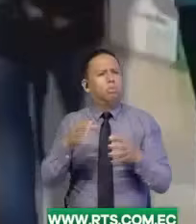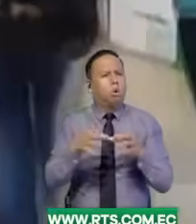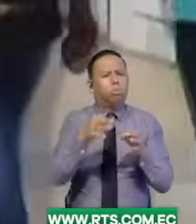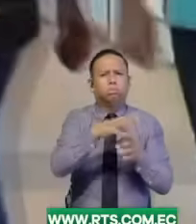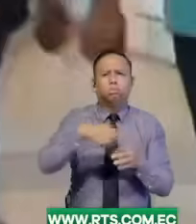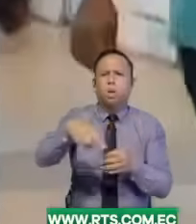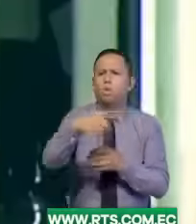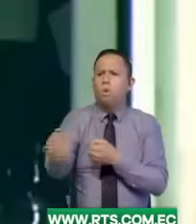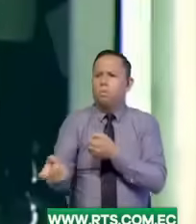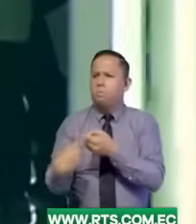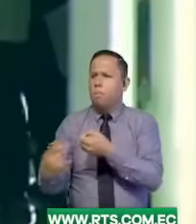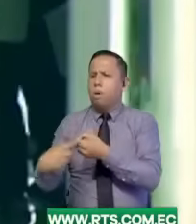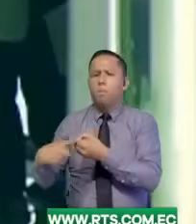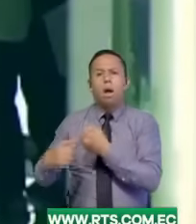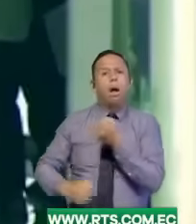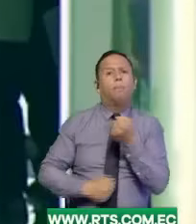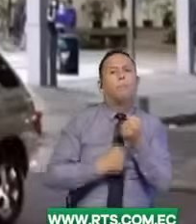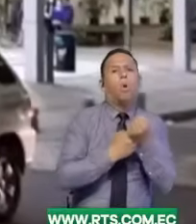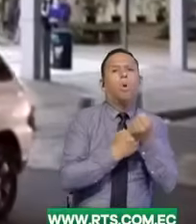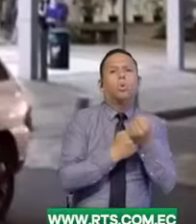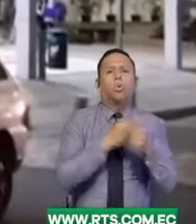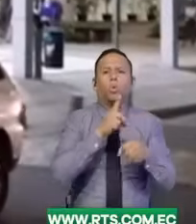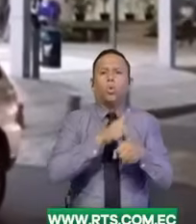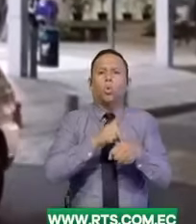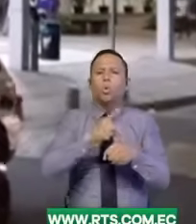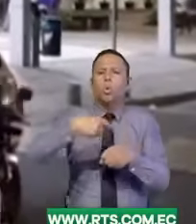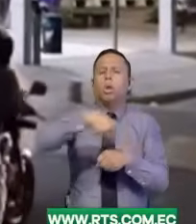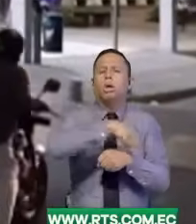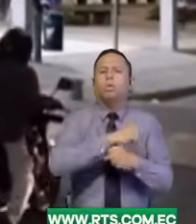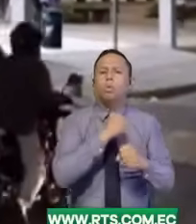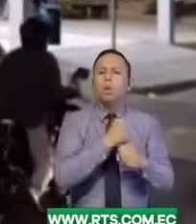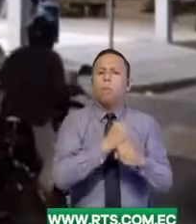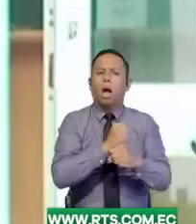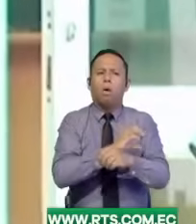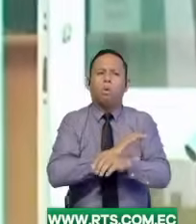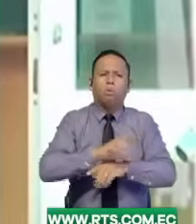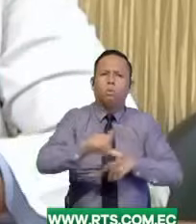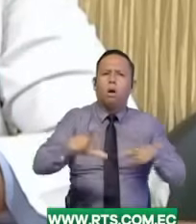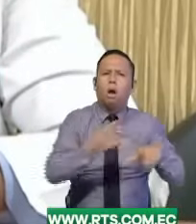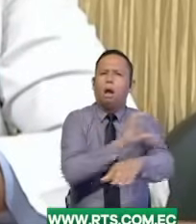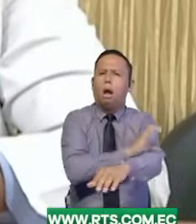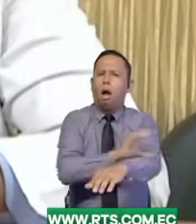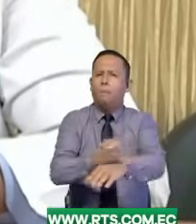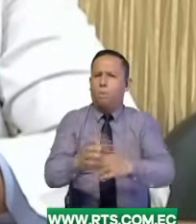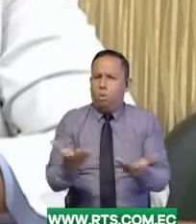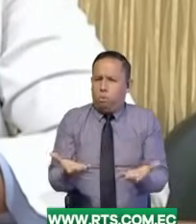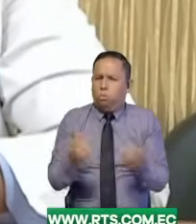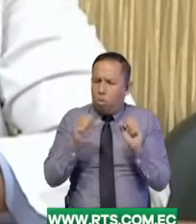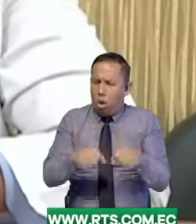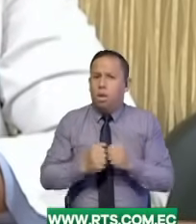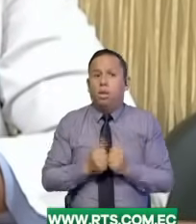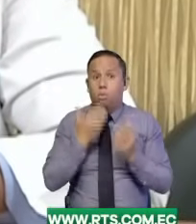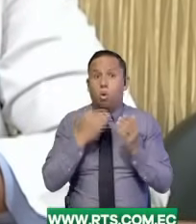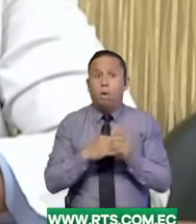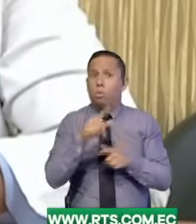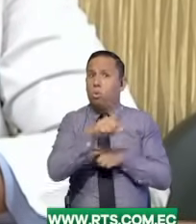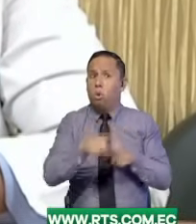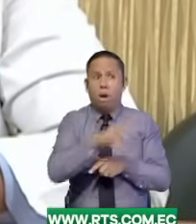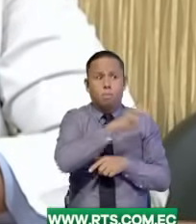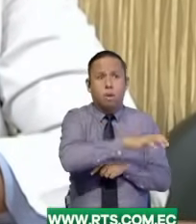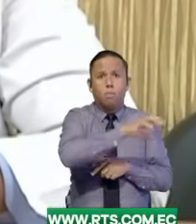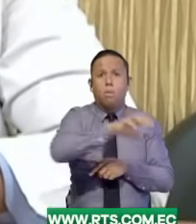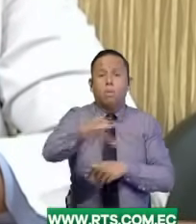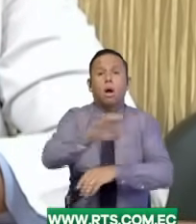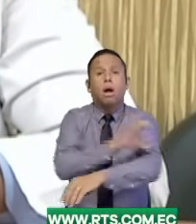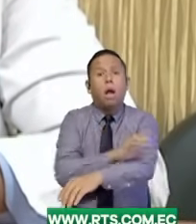brindar seguridad a los médicos que trabajan en el área rural. Para que en estas localidades también